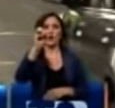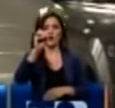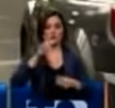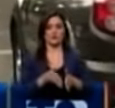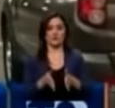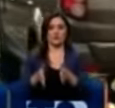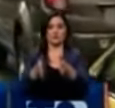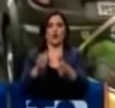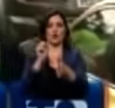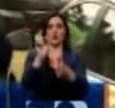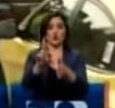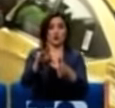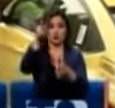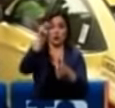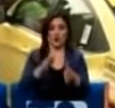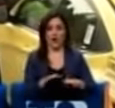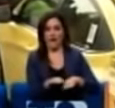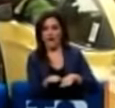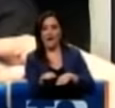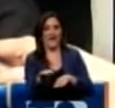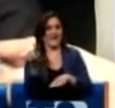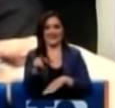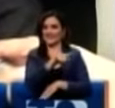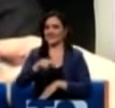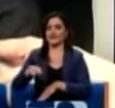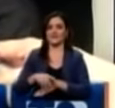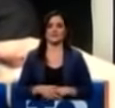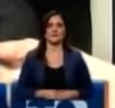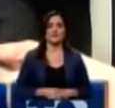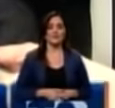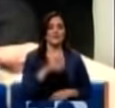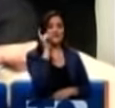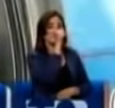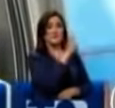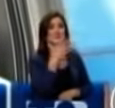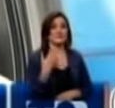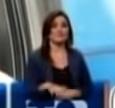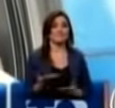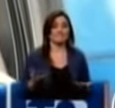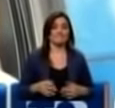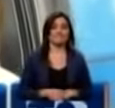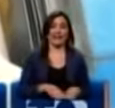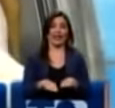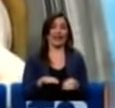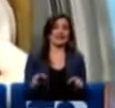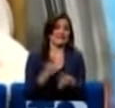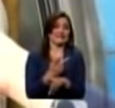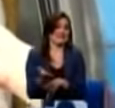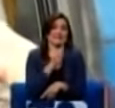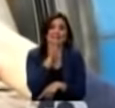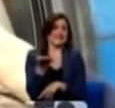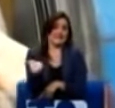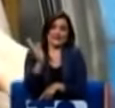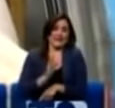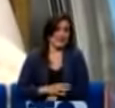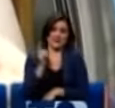carril sur-norte de la avenida Gran Colombia. Sí va a ser complicado pasar por aquí. Es más tráfico desde aquí. Es más,